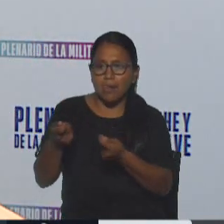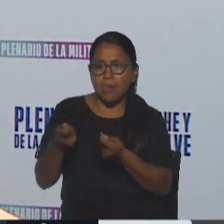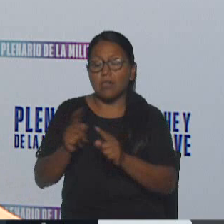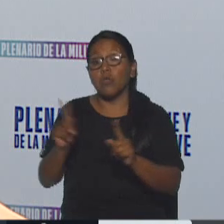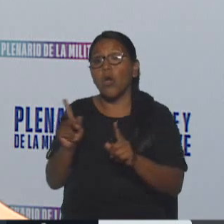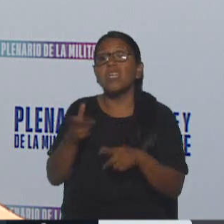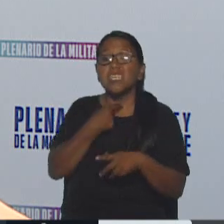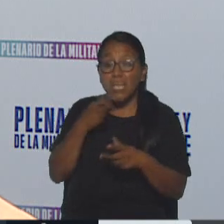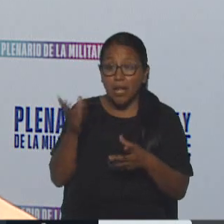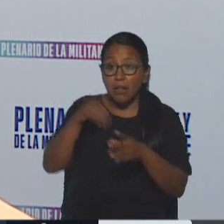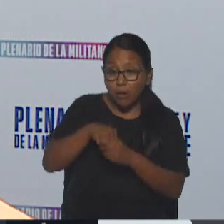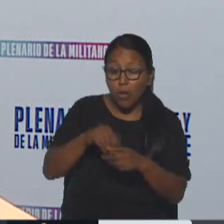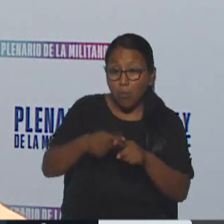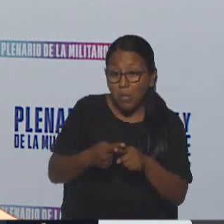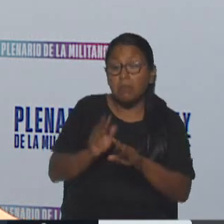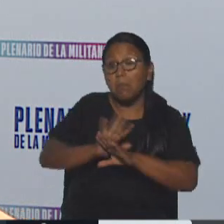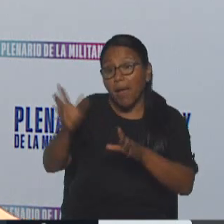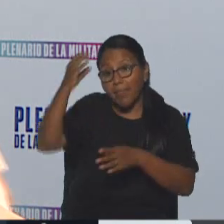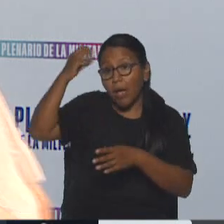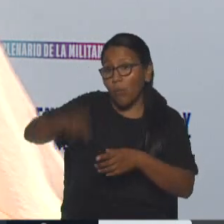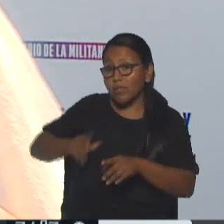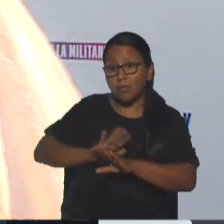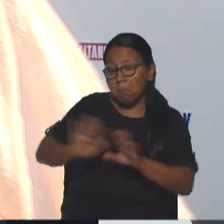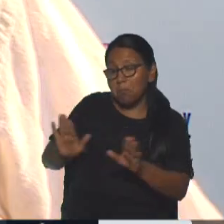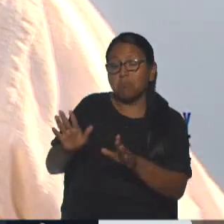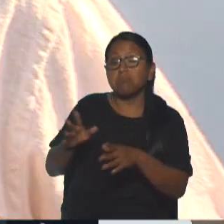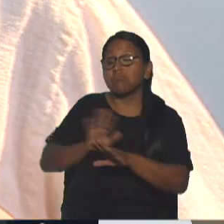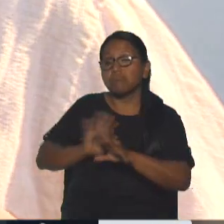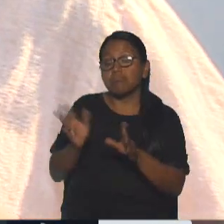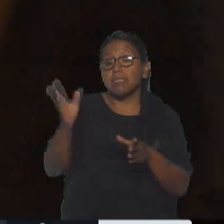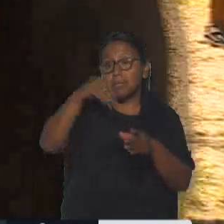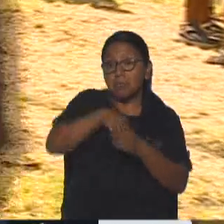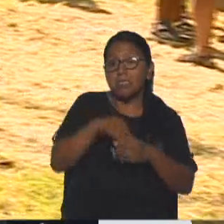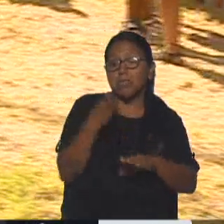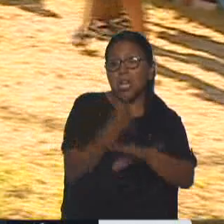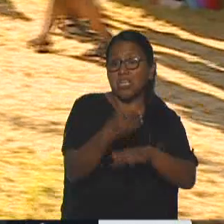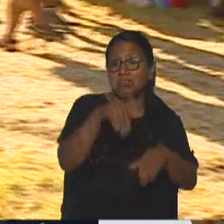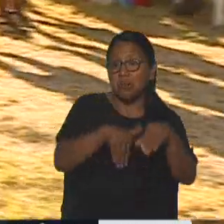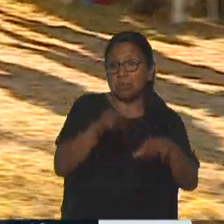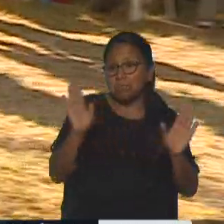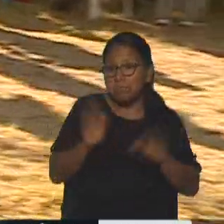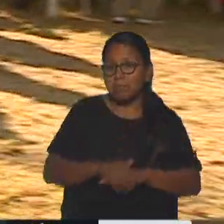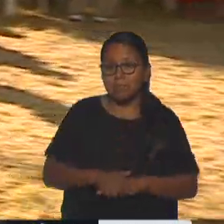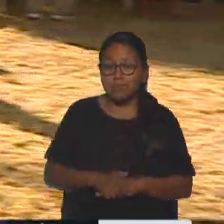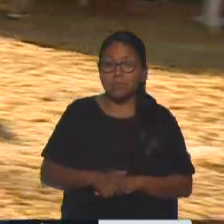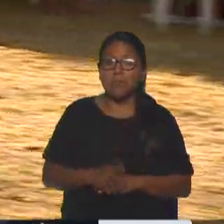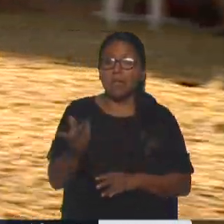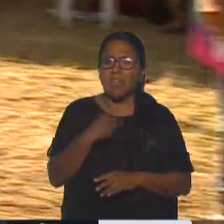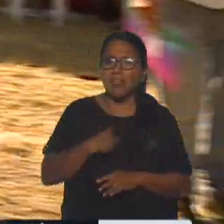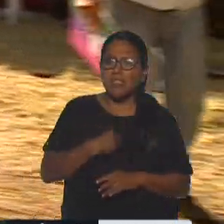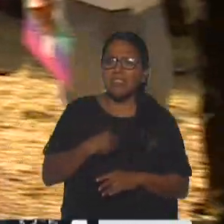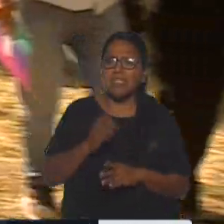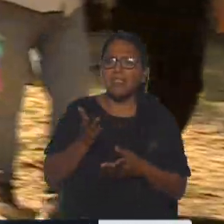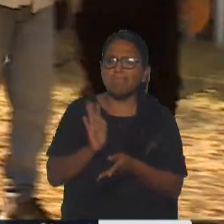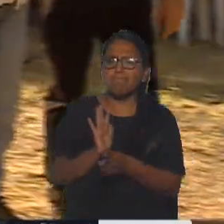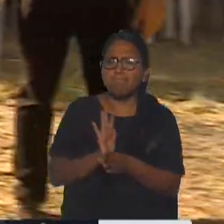quieren jugar políticamente, que dejen de ser jueces o camaristas y que se presenten en las próximas elecciones. La verdad que uno se siente en deuda con